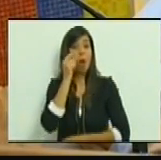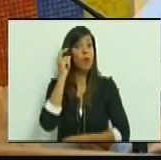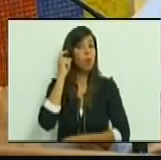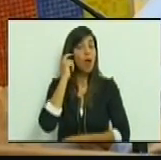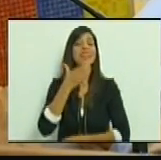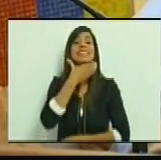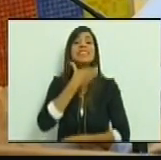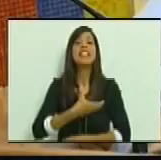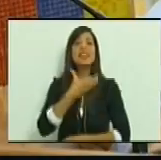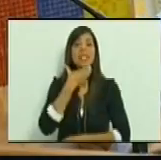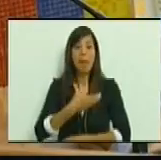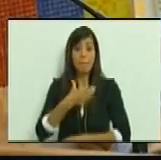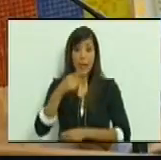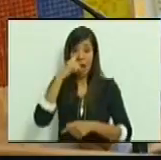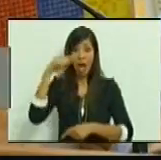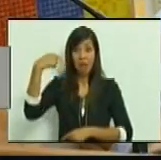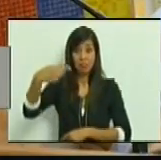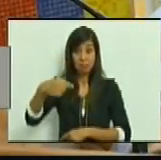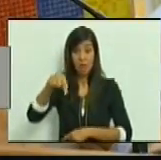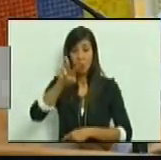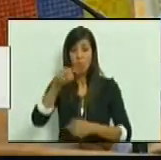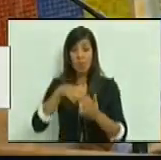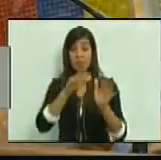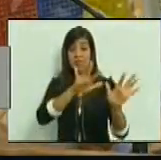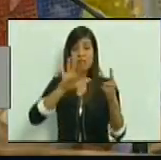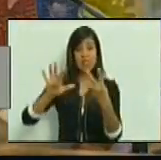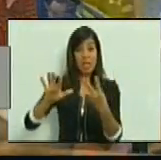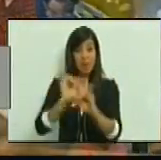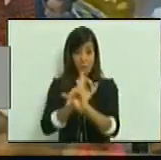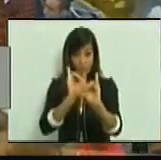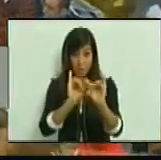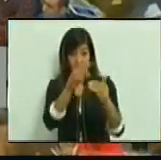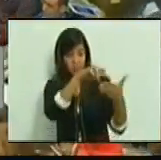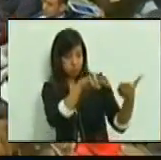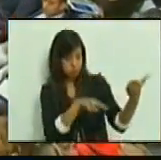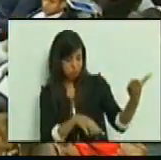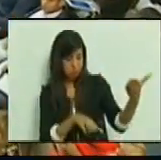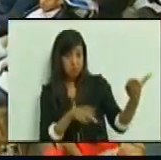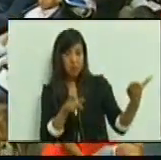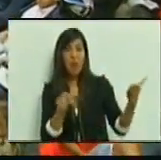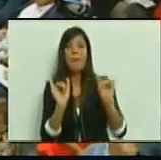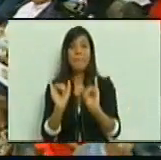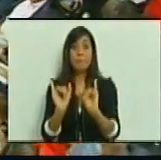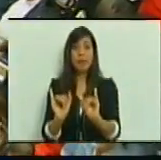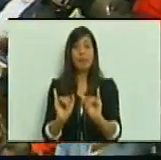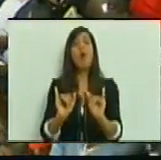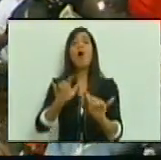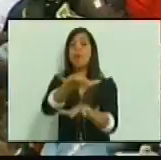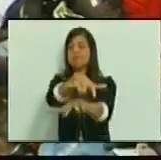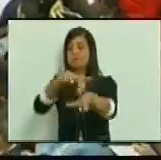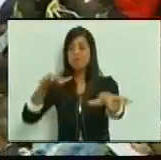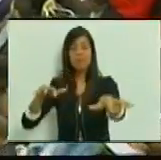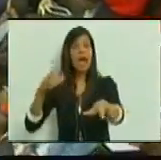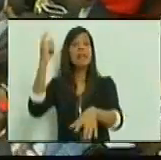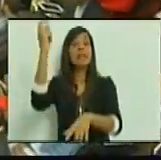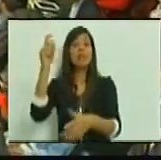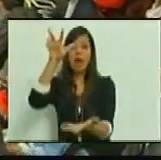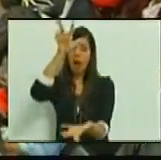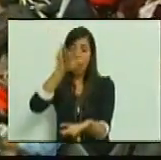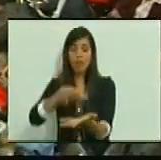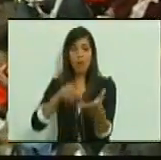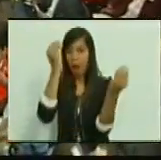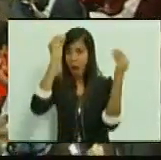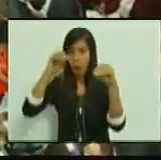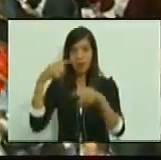diciembre de 2017. Culminada la lectura y sometido a consideración, el mismo resultó aprobado por